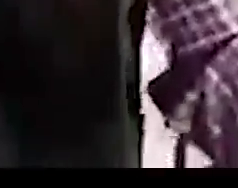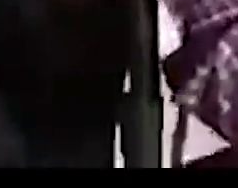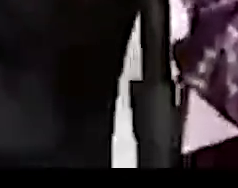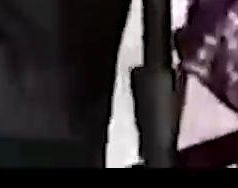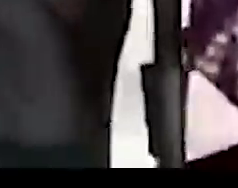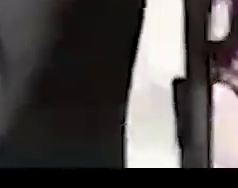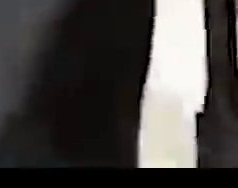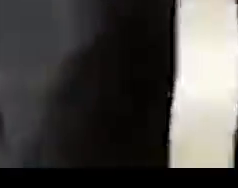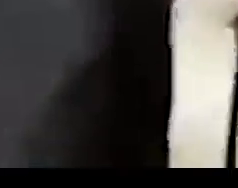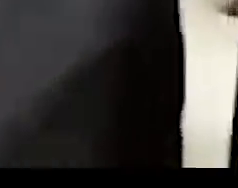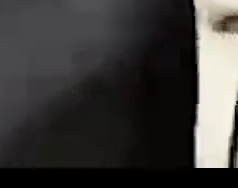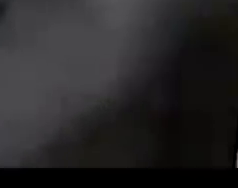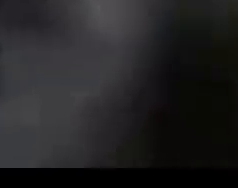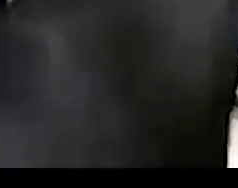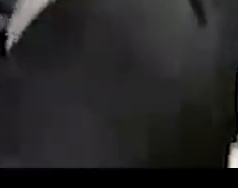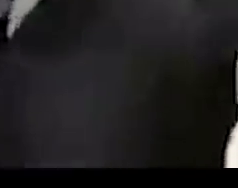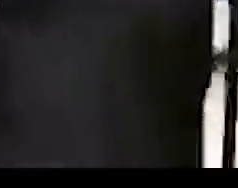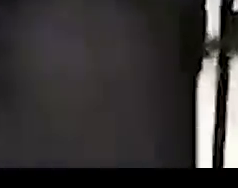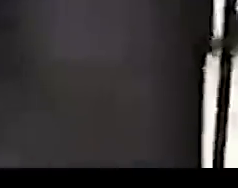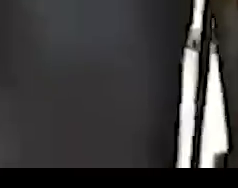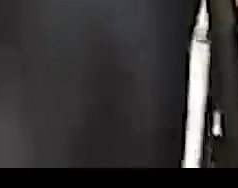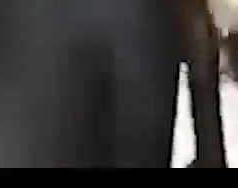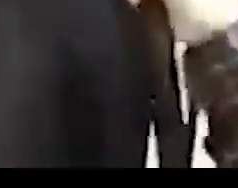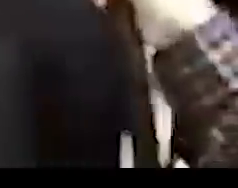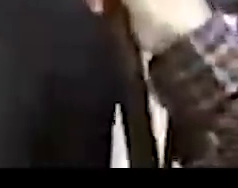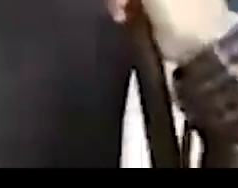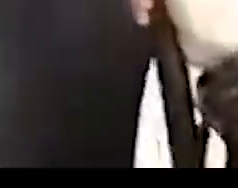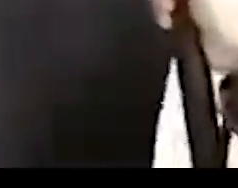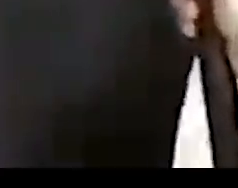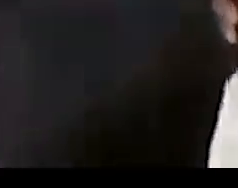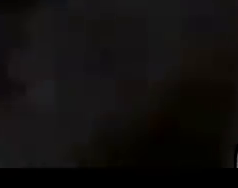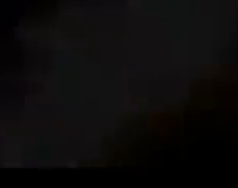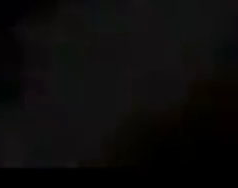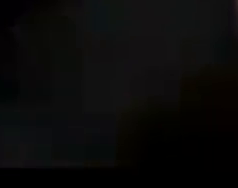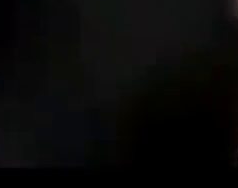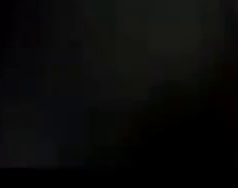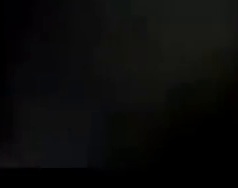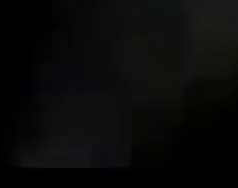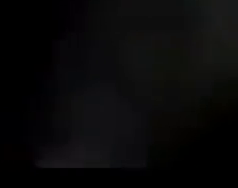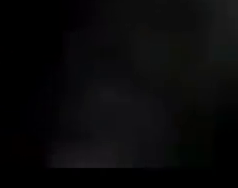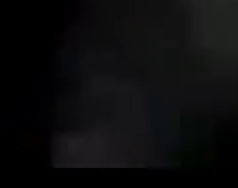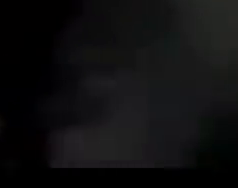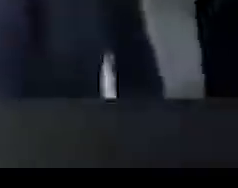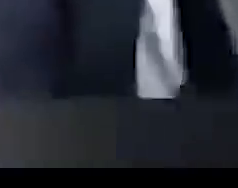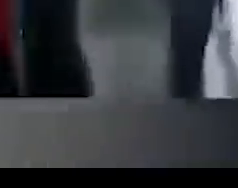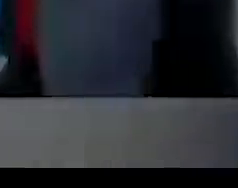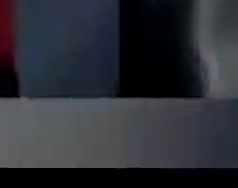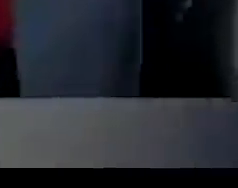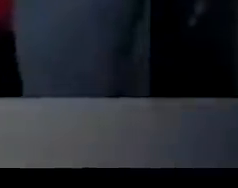deje ingresar. Yo te voy a porque no quiero dejar ingresar, porque no quiero dejar ingresar a alguien de casa presidencial, ¿me entiendo yo?